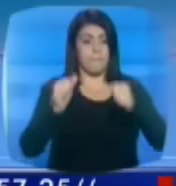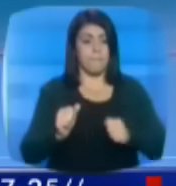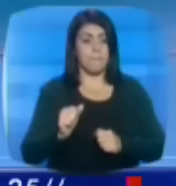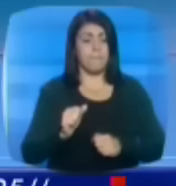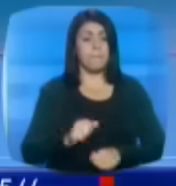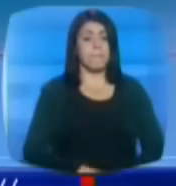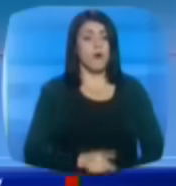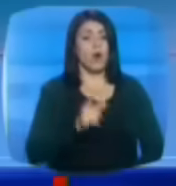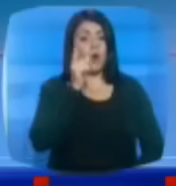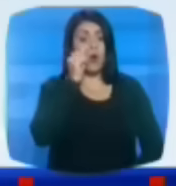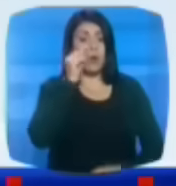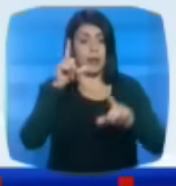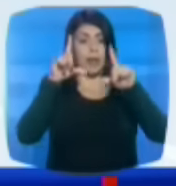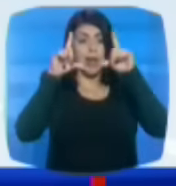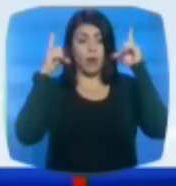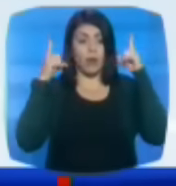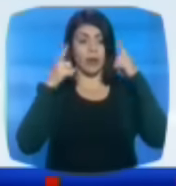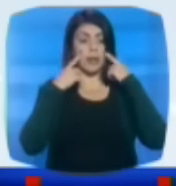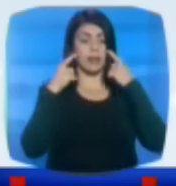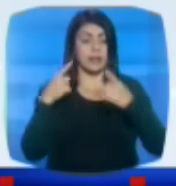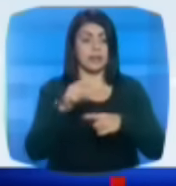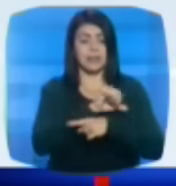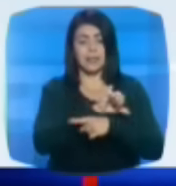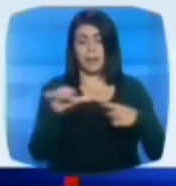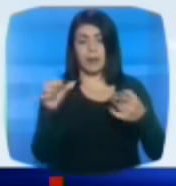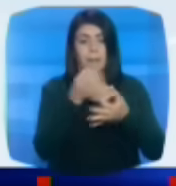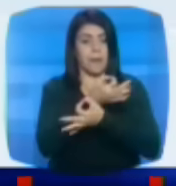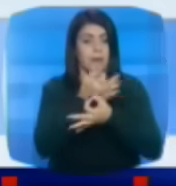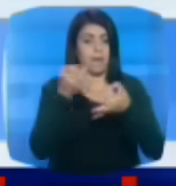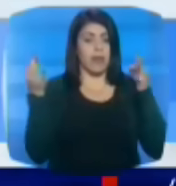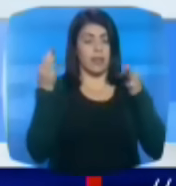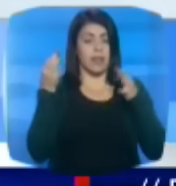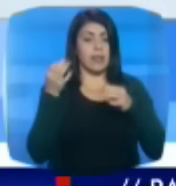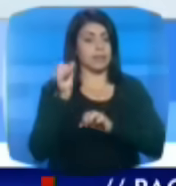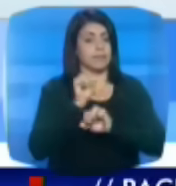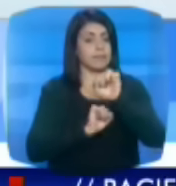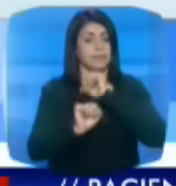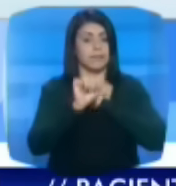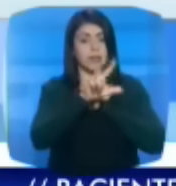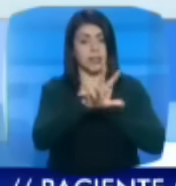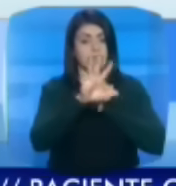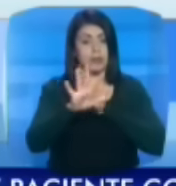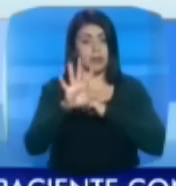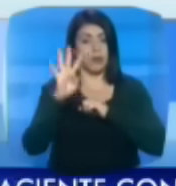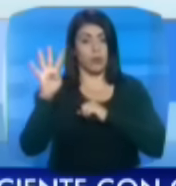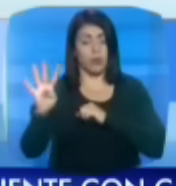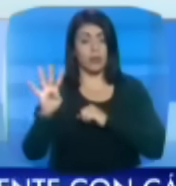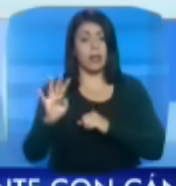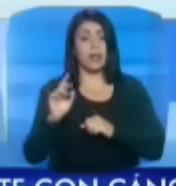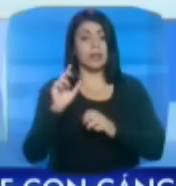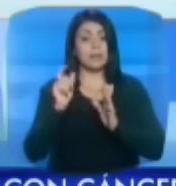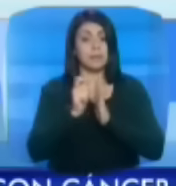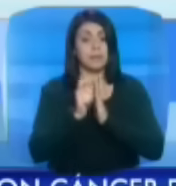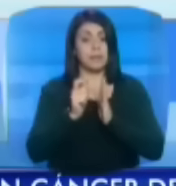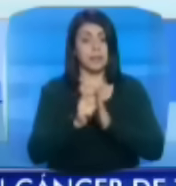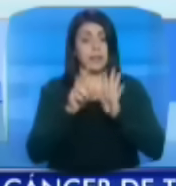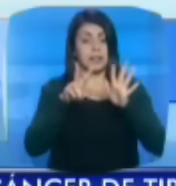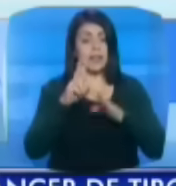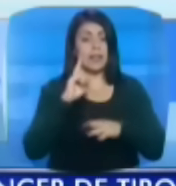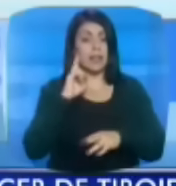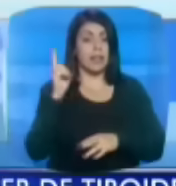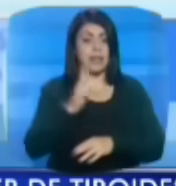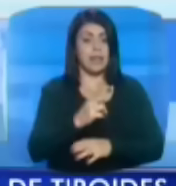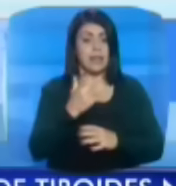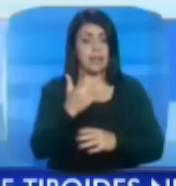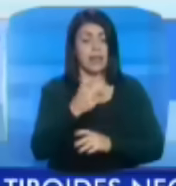El jardinero de los Tiburones de La Guaira tuvo una semana espectacular, dejando una línea ofensiva de 354 de averaje, 7 hits, 3